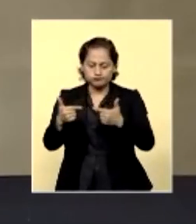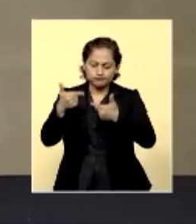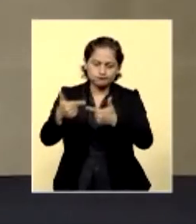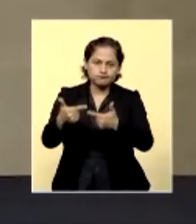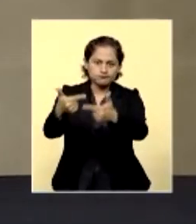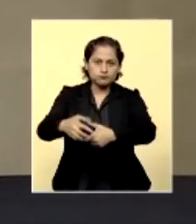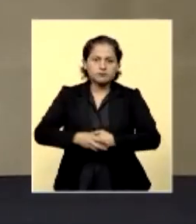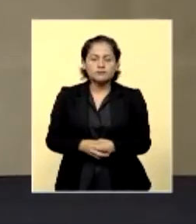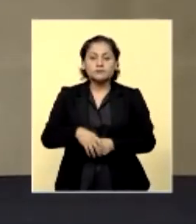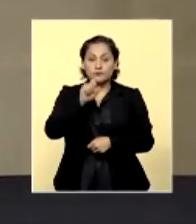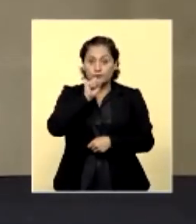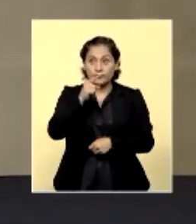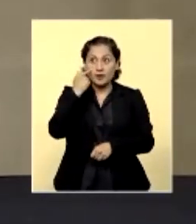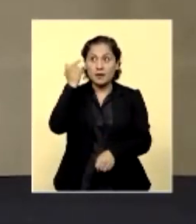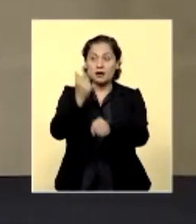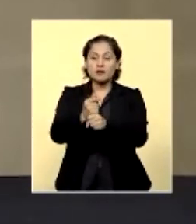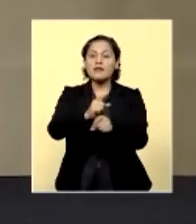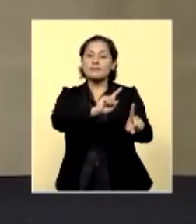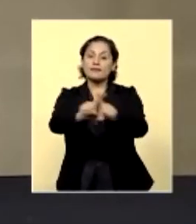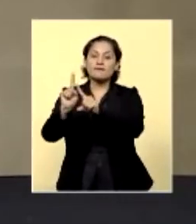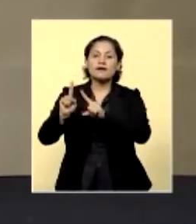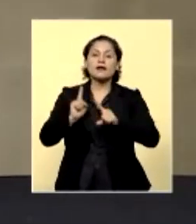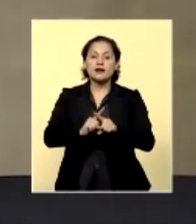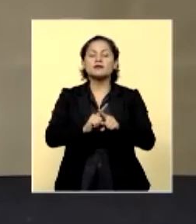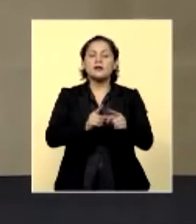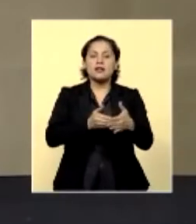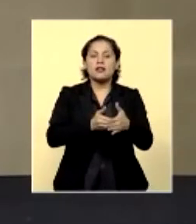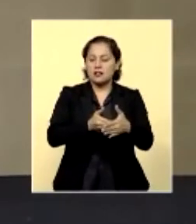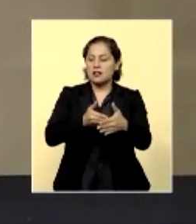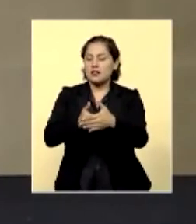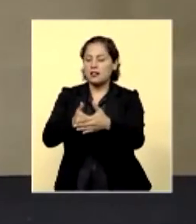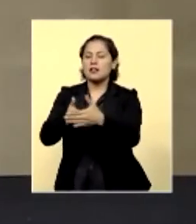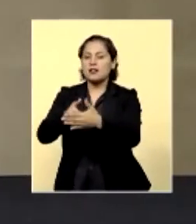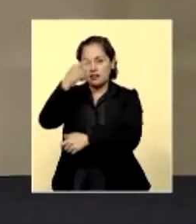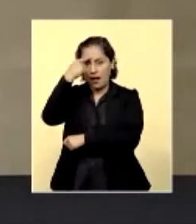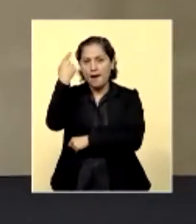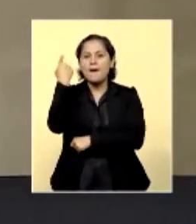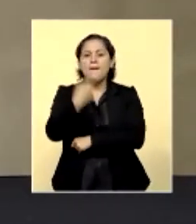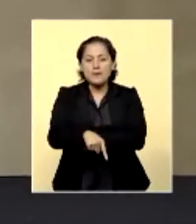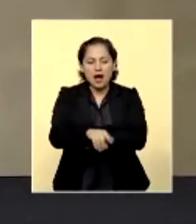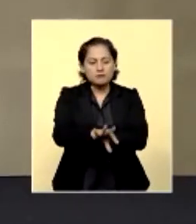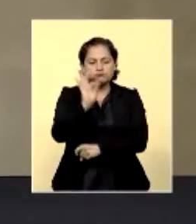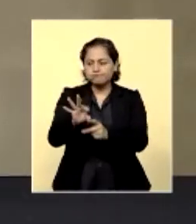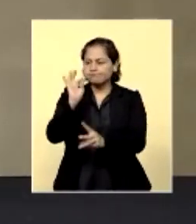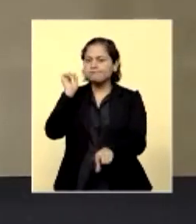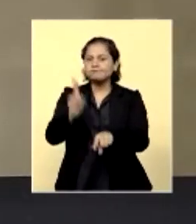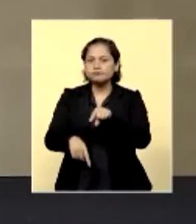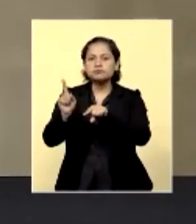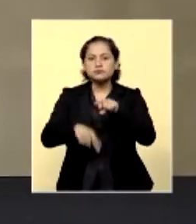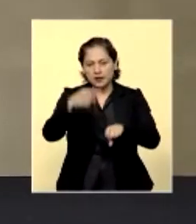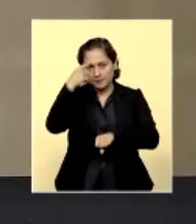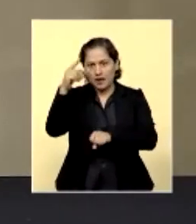la existencia de importantes barreras procesales para acceder a la justicia medioambiental, barreras que van desde